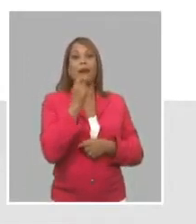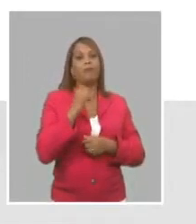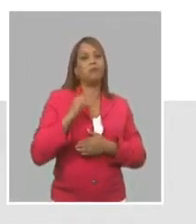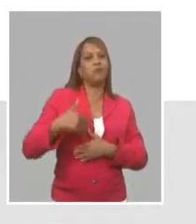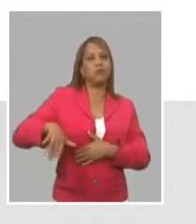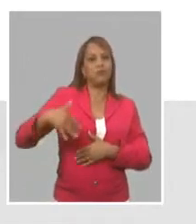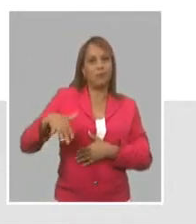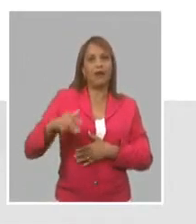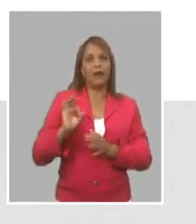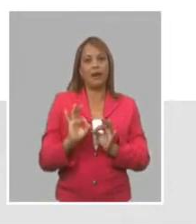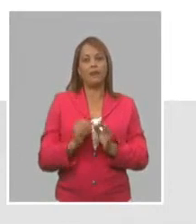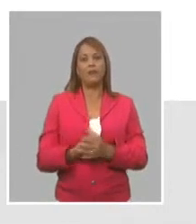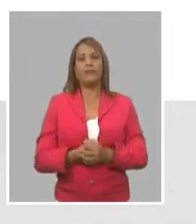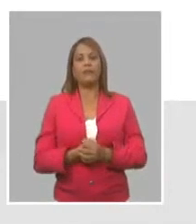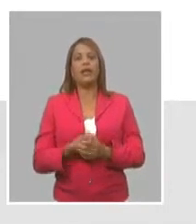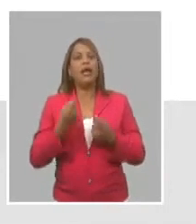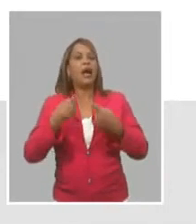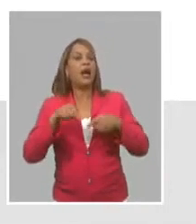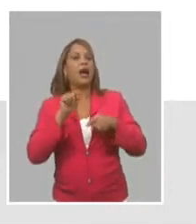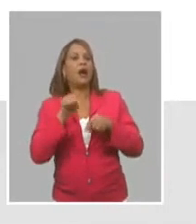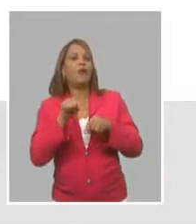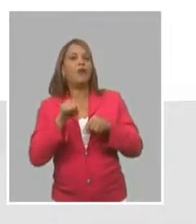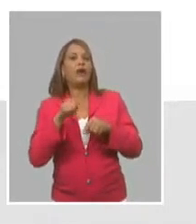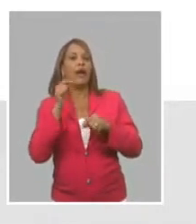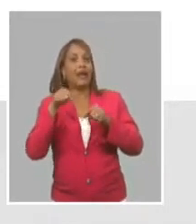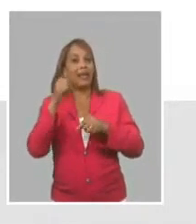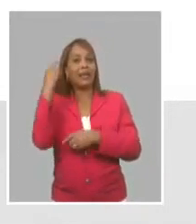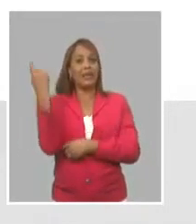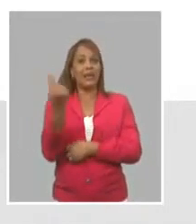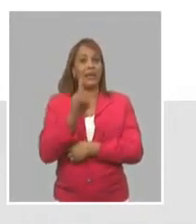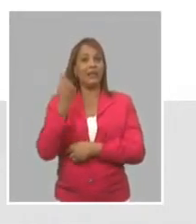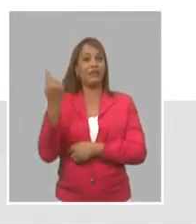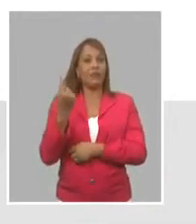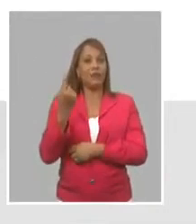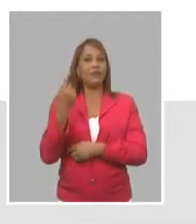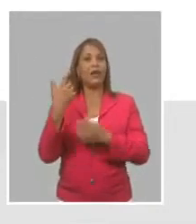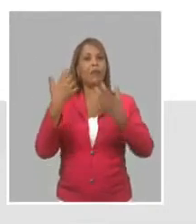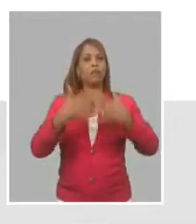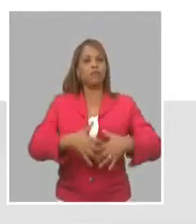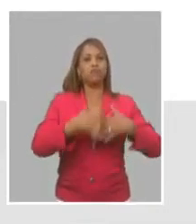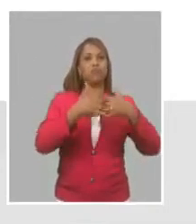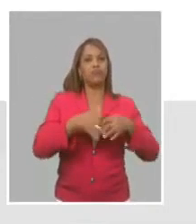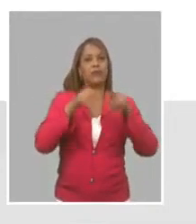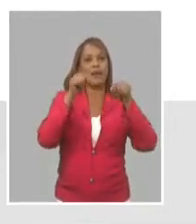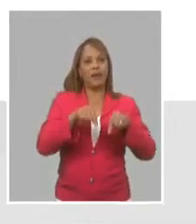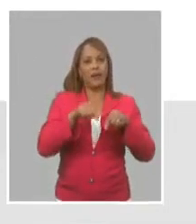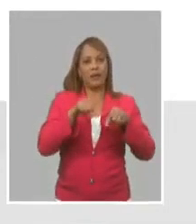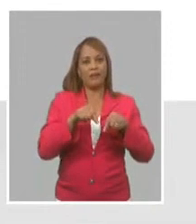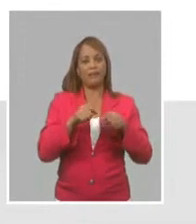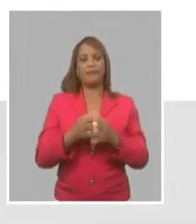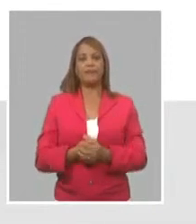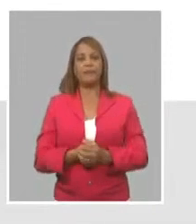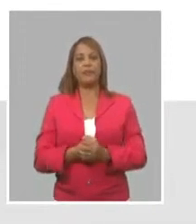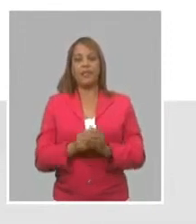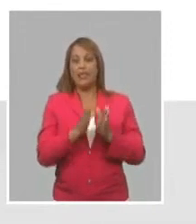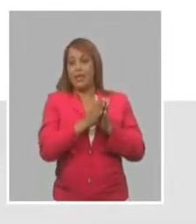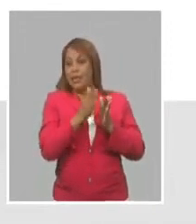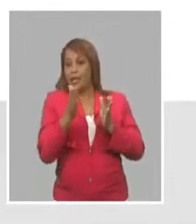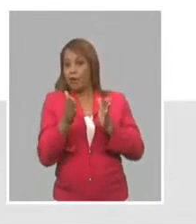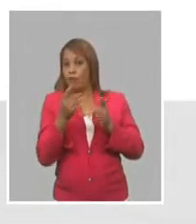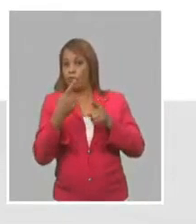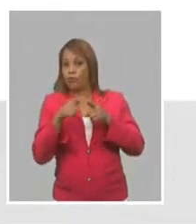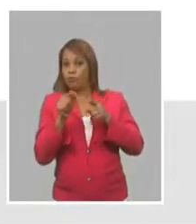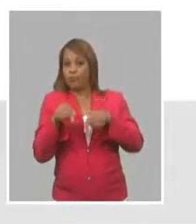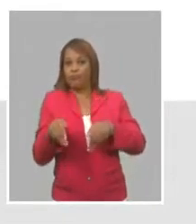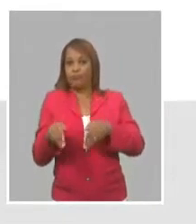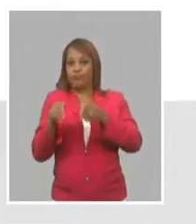las importadoras lo que estamos haciendo es abaratándole las importaciones. El cuadro de al lado